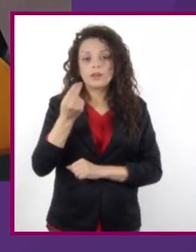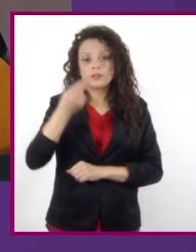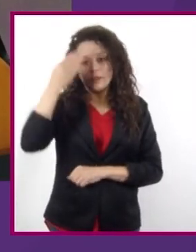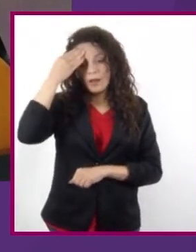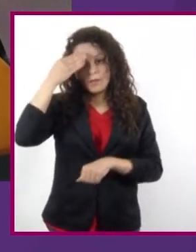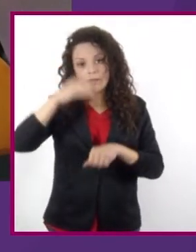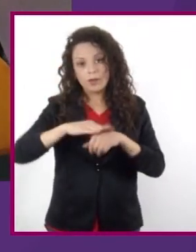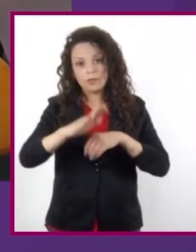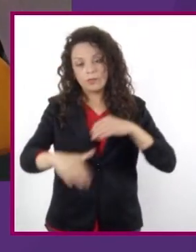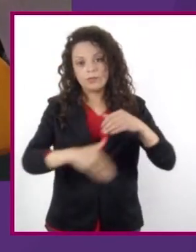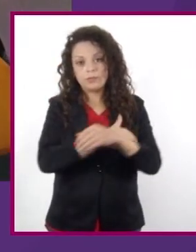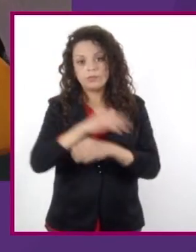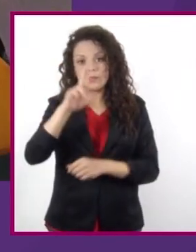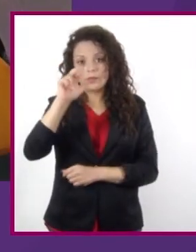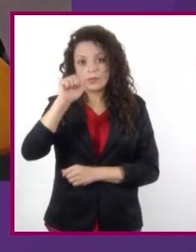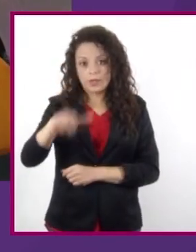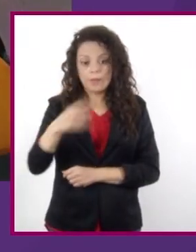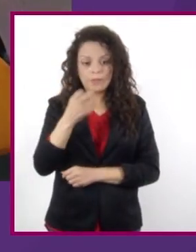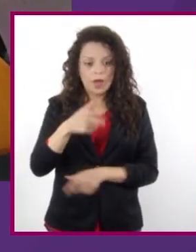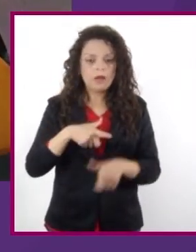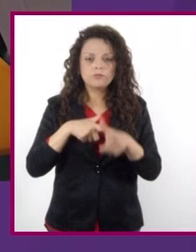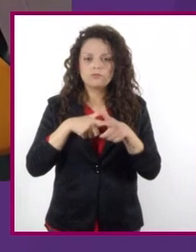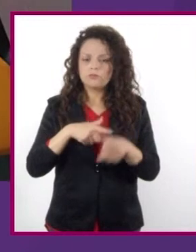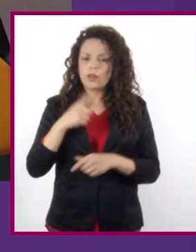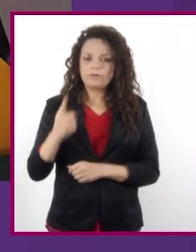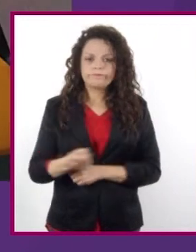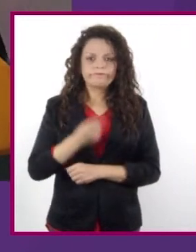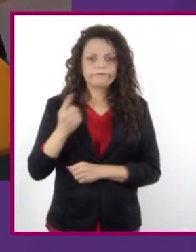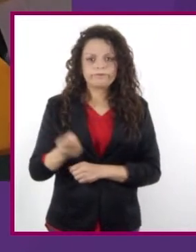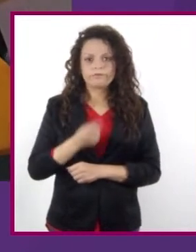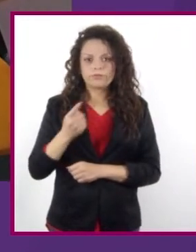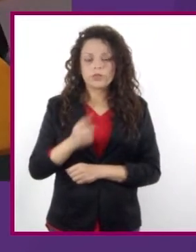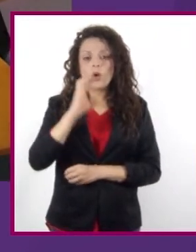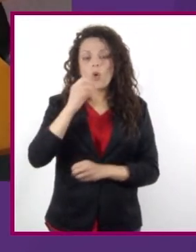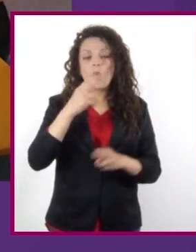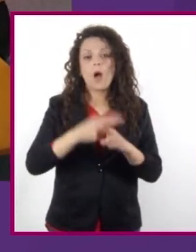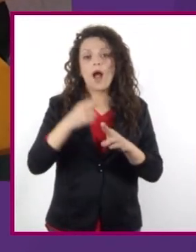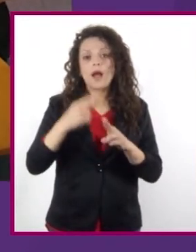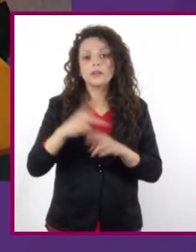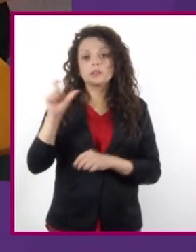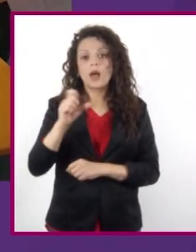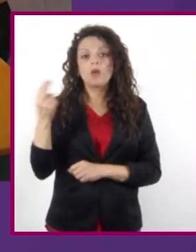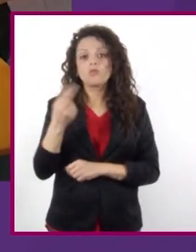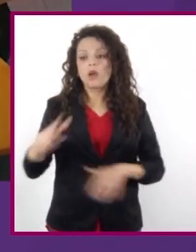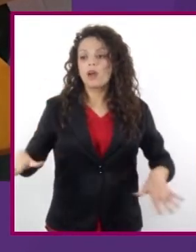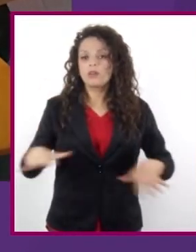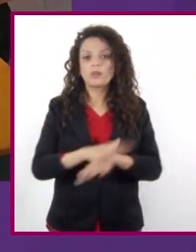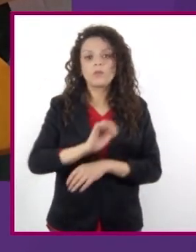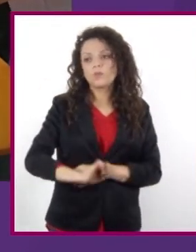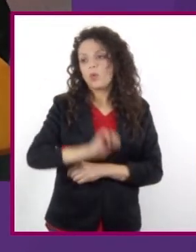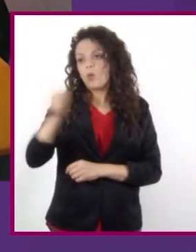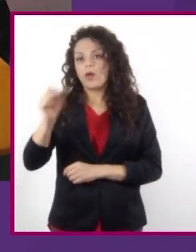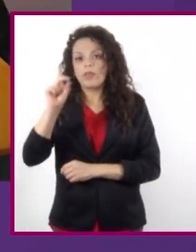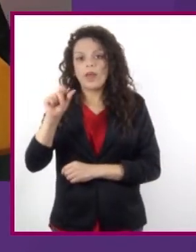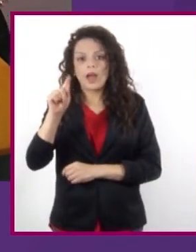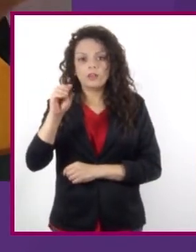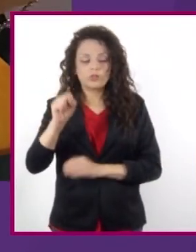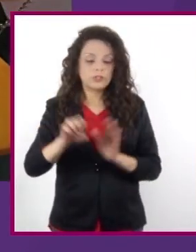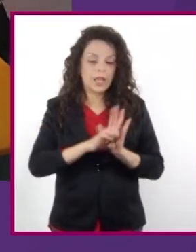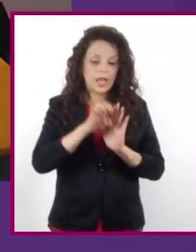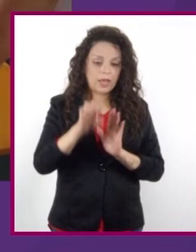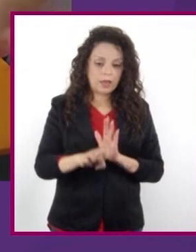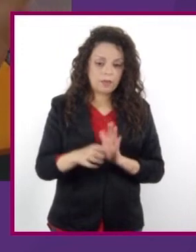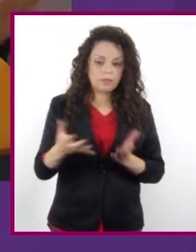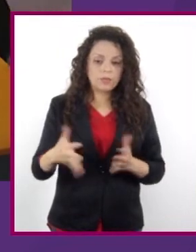RAM y se mantienen en ella de forma permanente o hasta que necesita sustituirlos por otros datos, por ejemplo, al cambiar